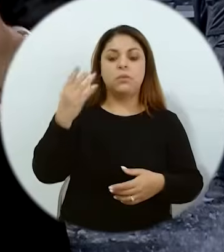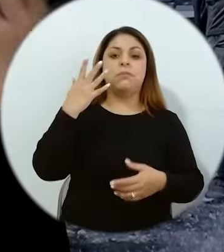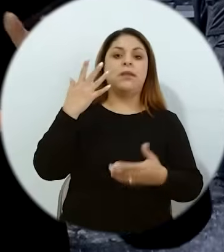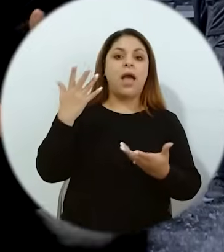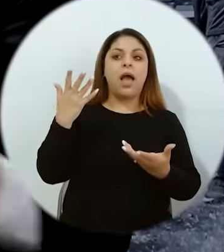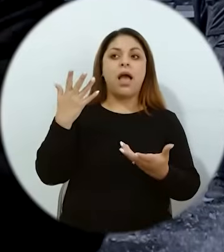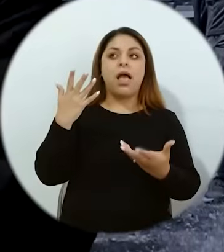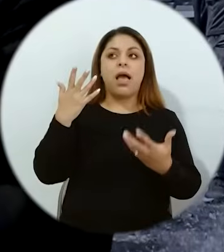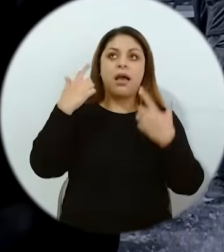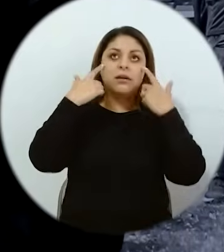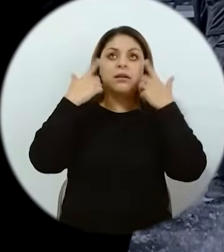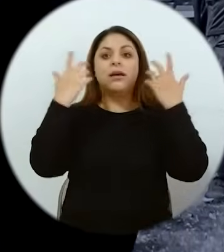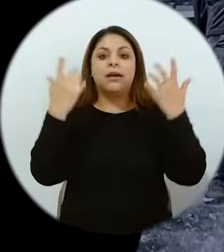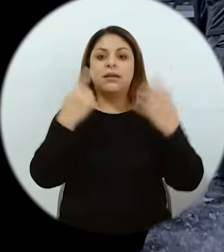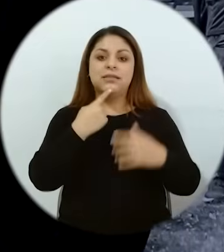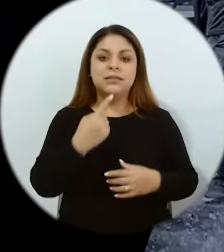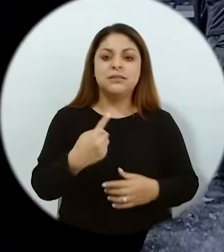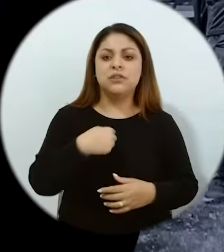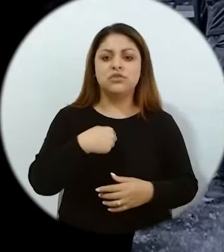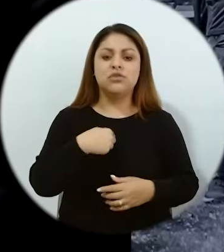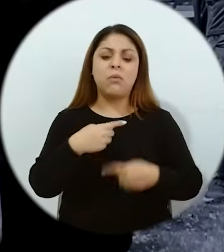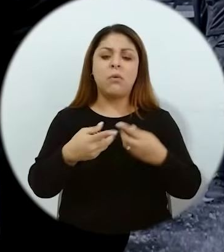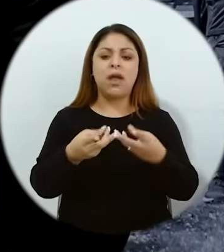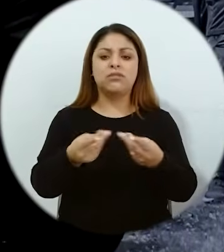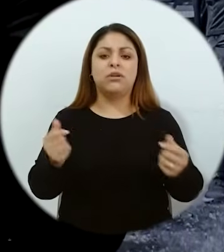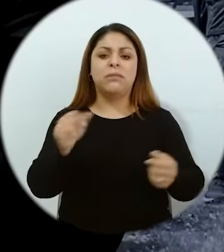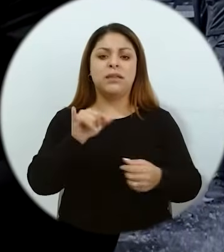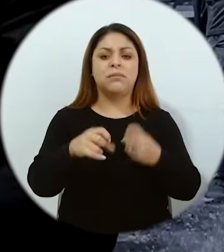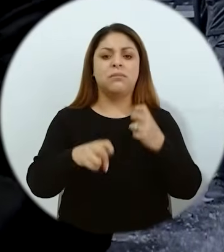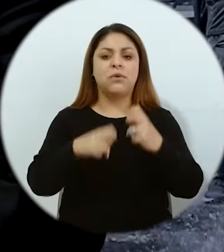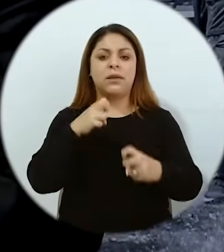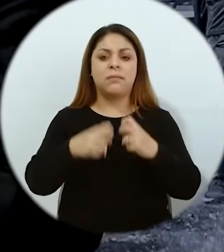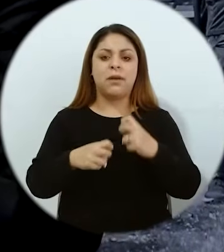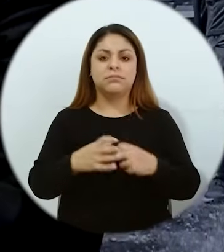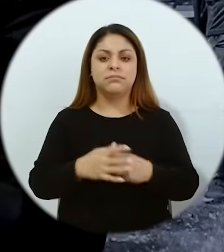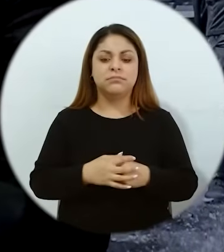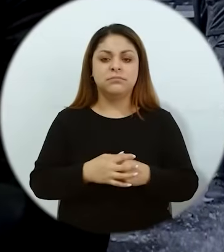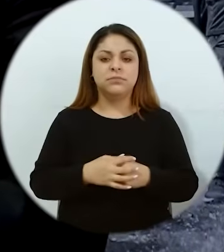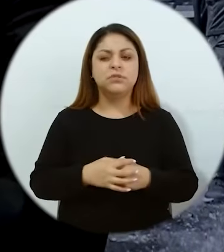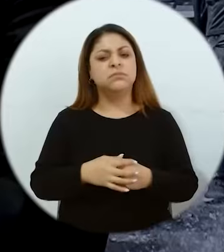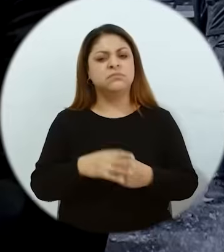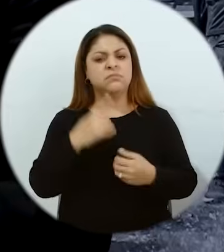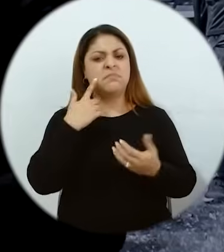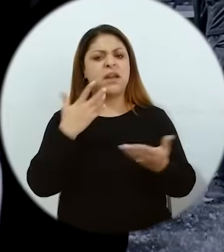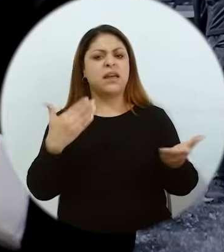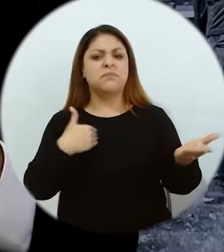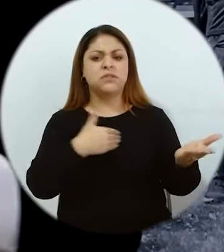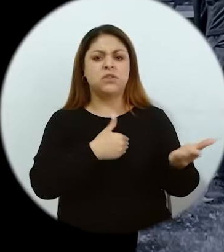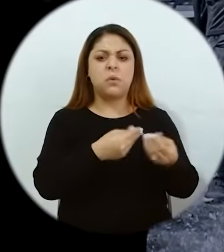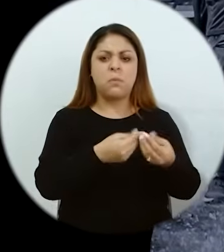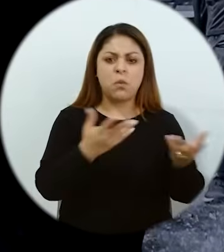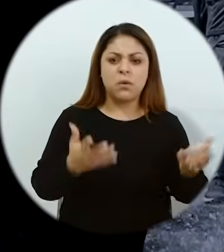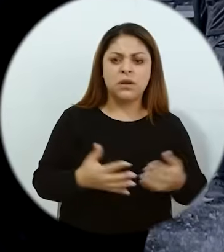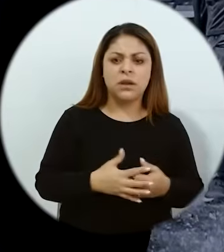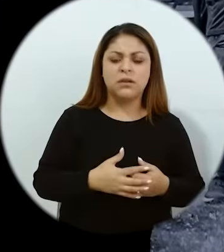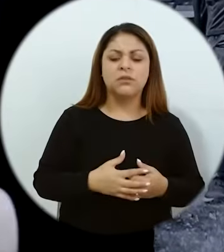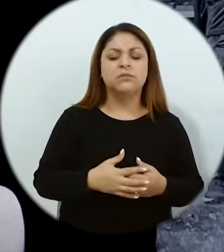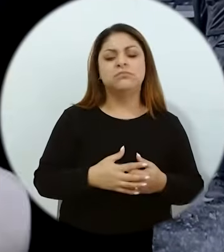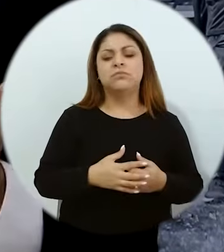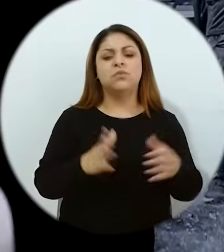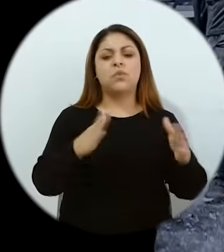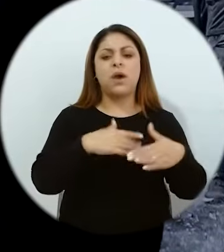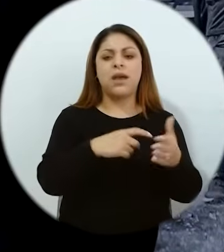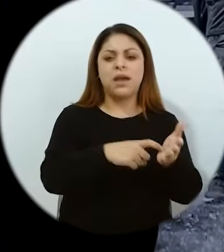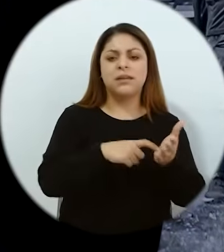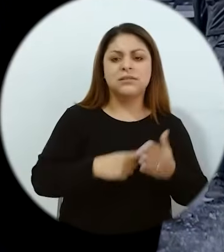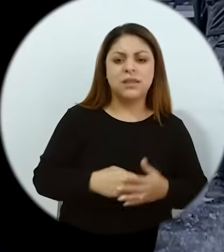o una iluminada, que dice, yo voy a resolverles este problema. Entonces, ¿para qué Ministerio Público? ¿Para qué no?